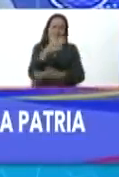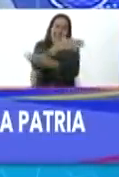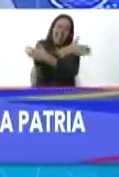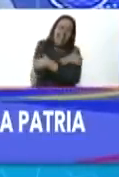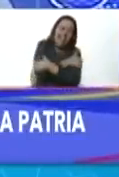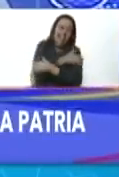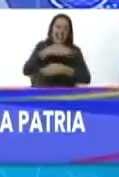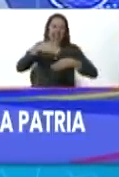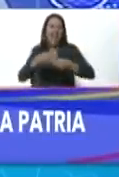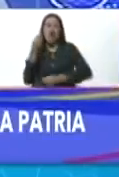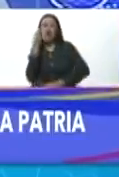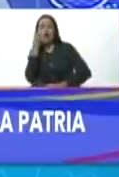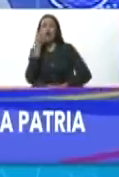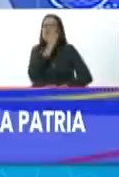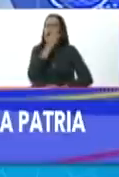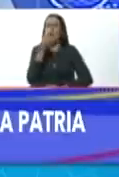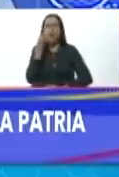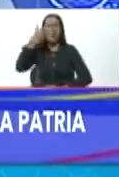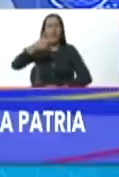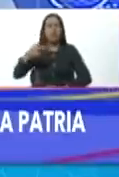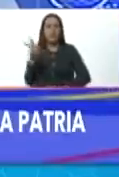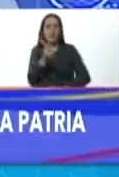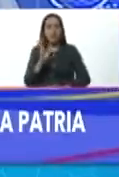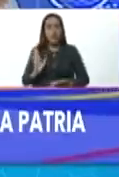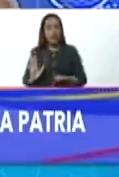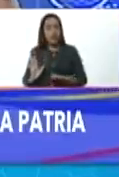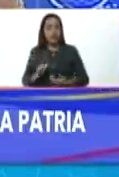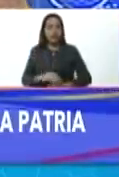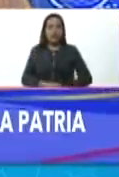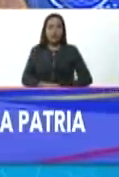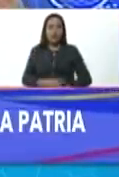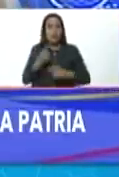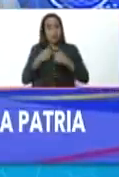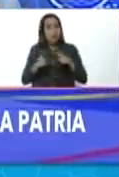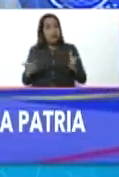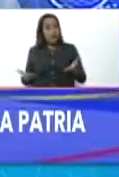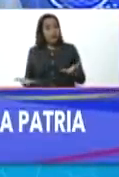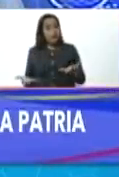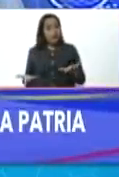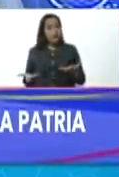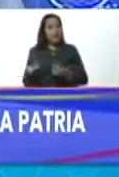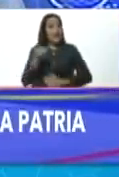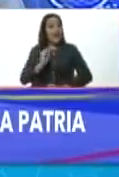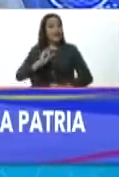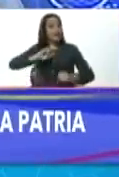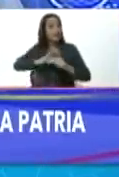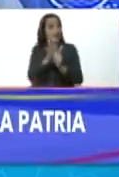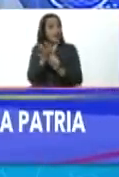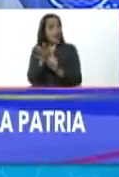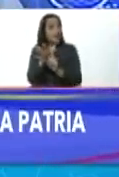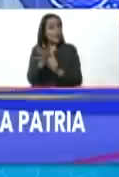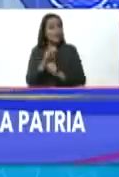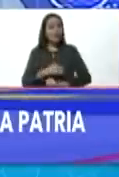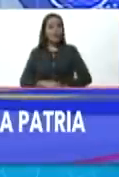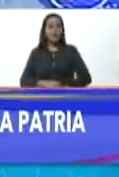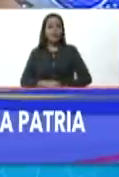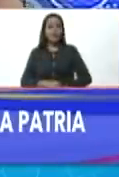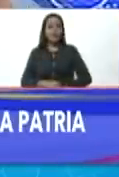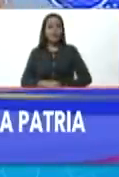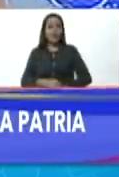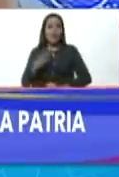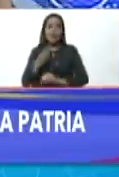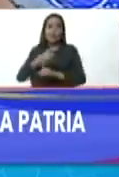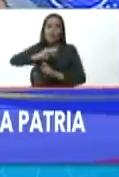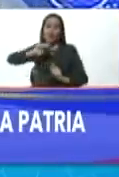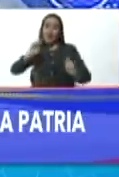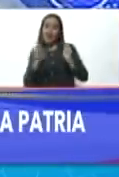muy besuqueadores. Bueno, mientras esté esta amenaza y la estemos enfrentando, vamos a